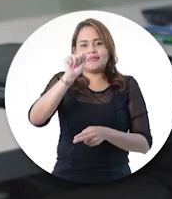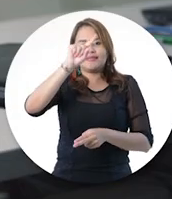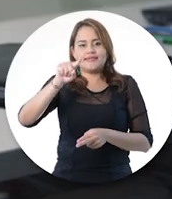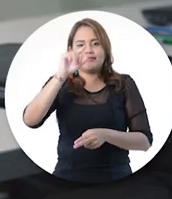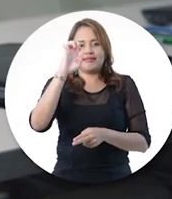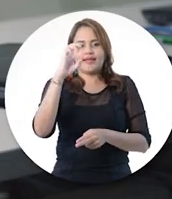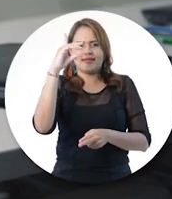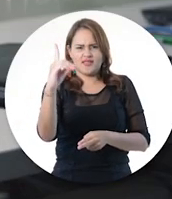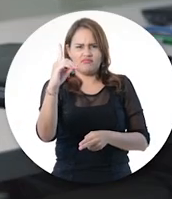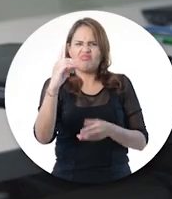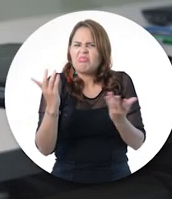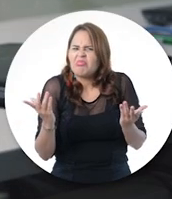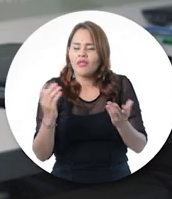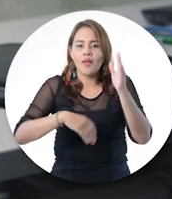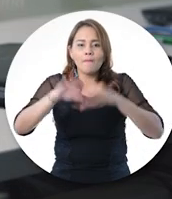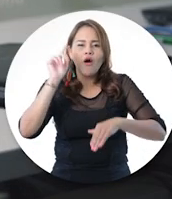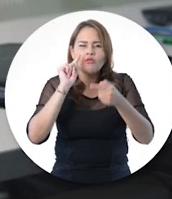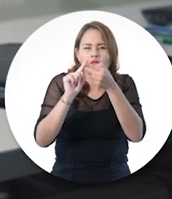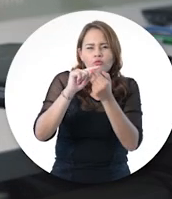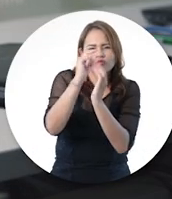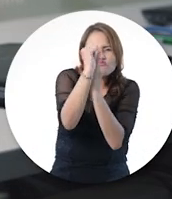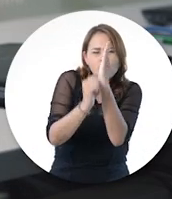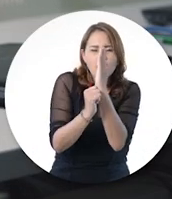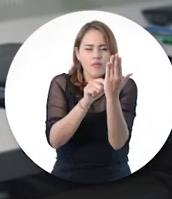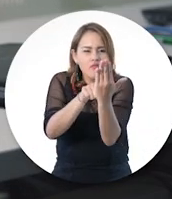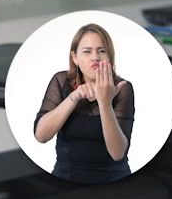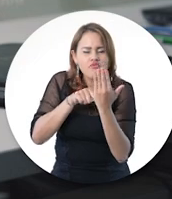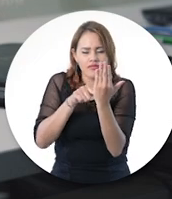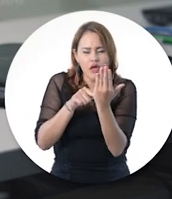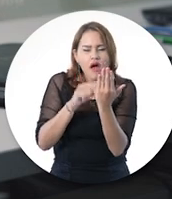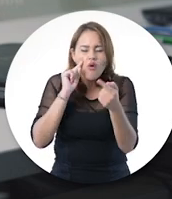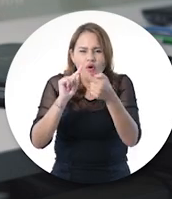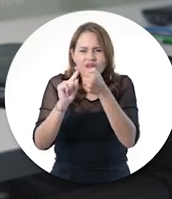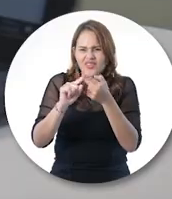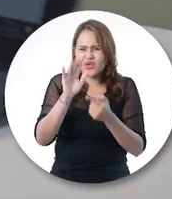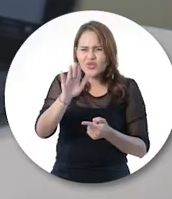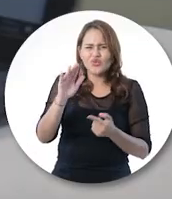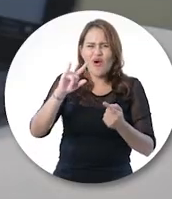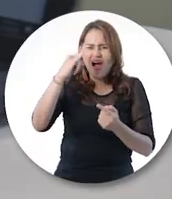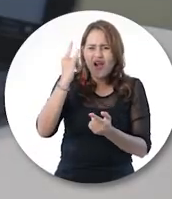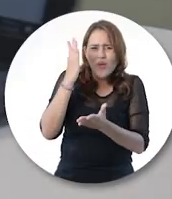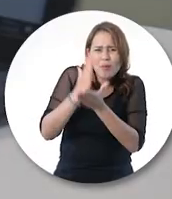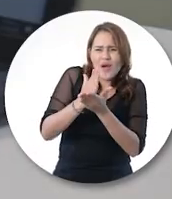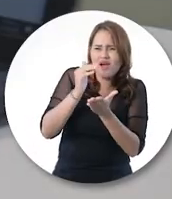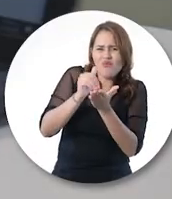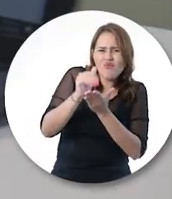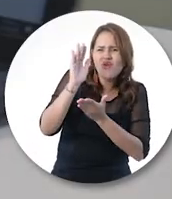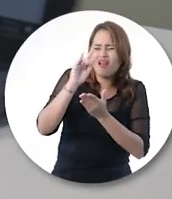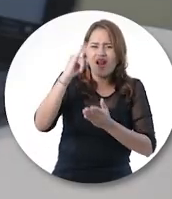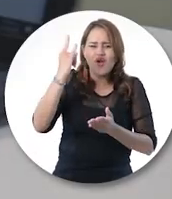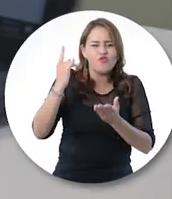software permite la identificación temprana de factores de riesgo psicosociales. ¿Y qué se hace con estos